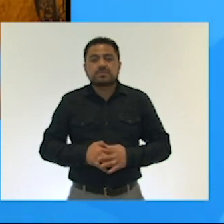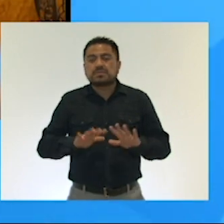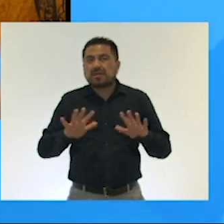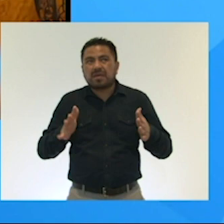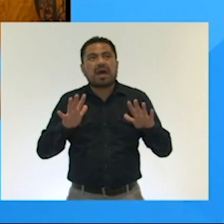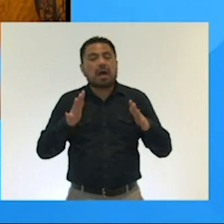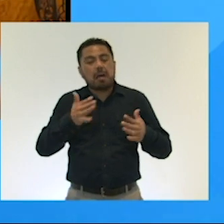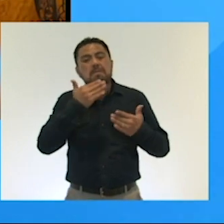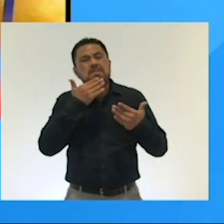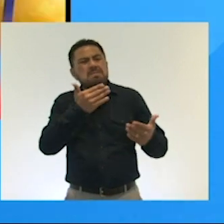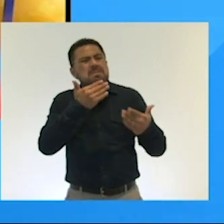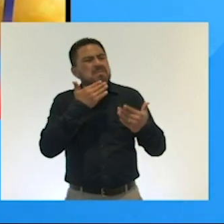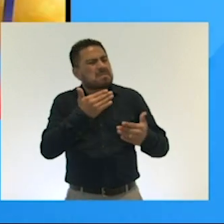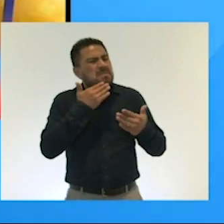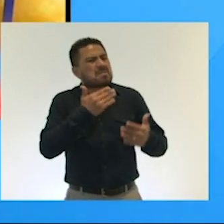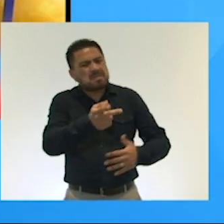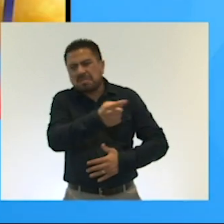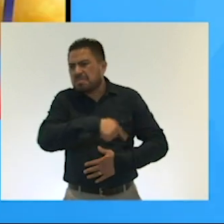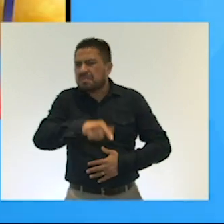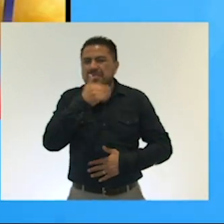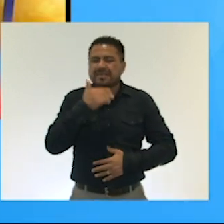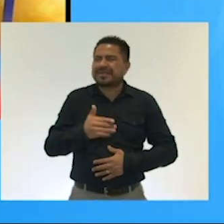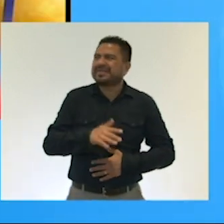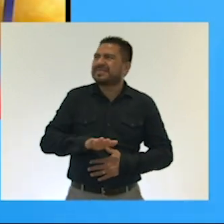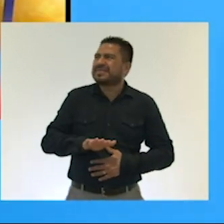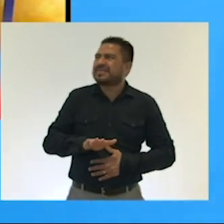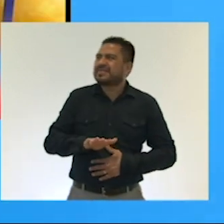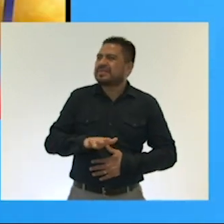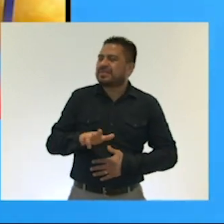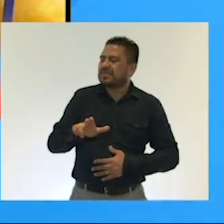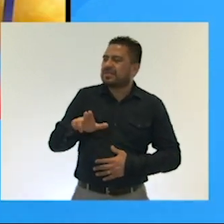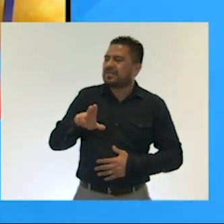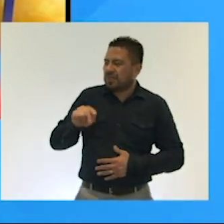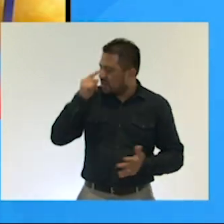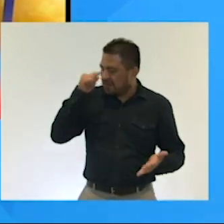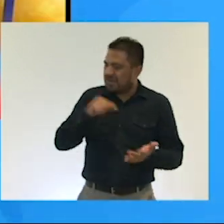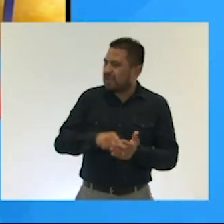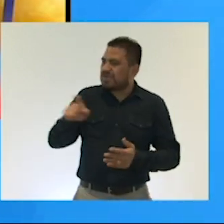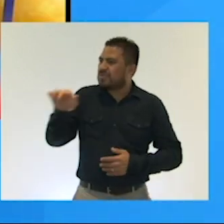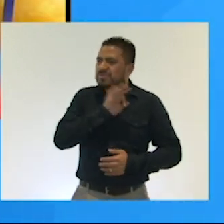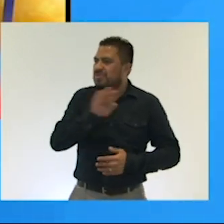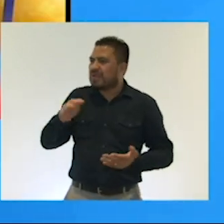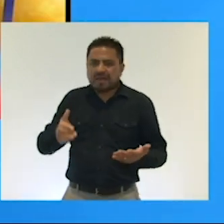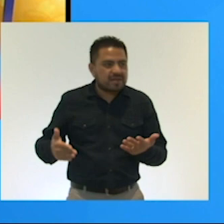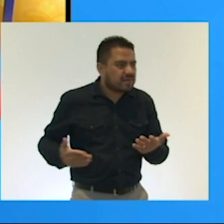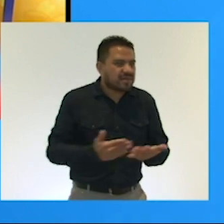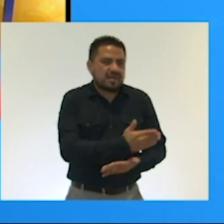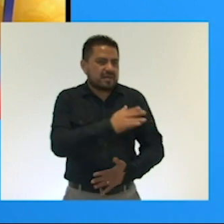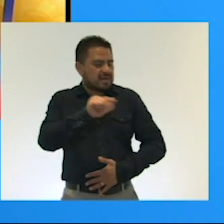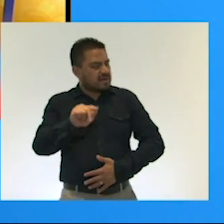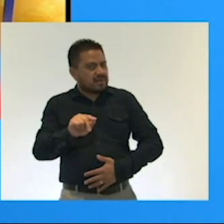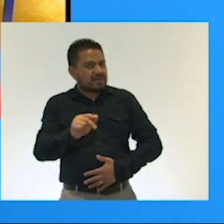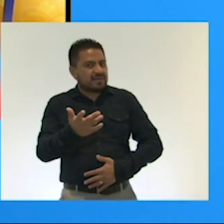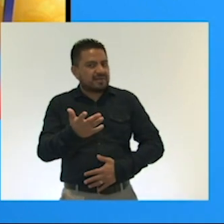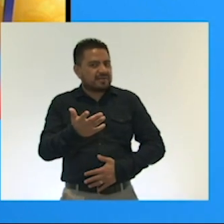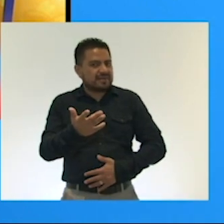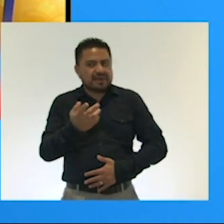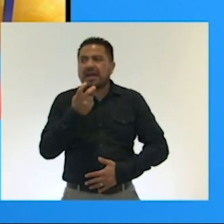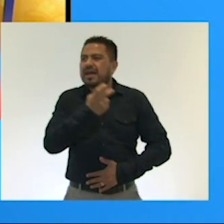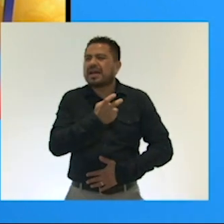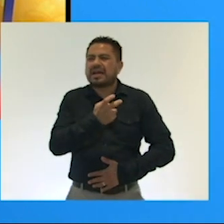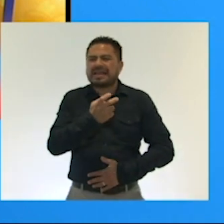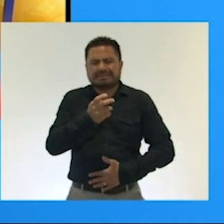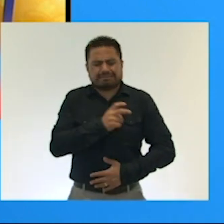Muy bien, mijitos. Pero no creo que puedas ir, Staff. Es que es un